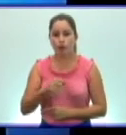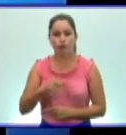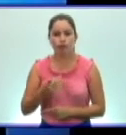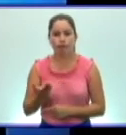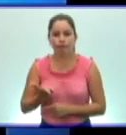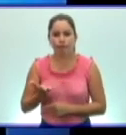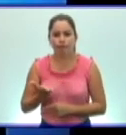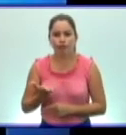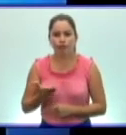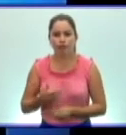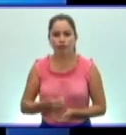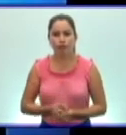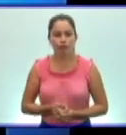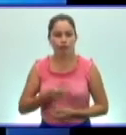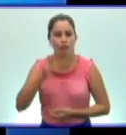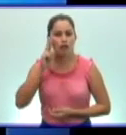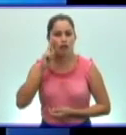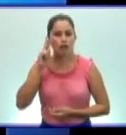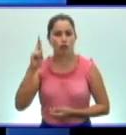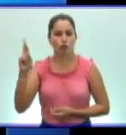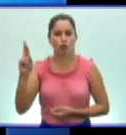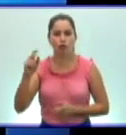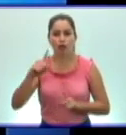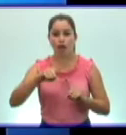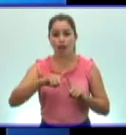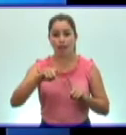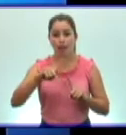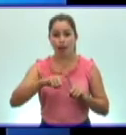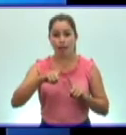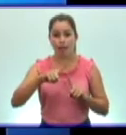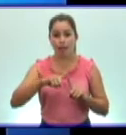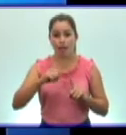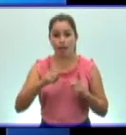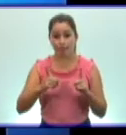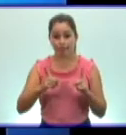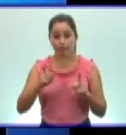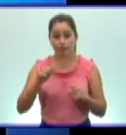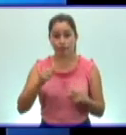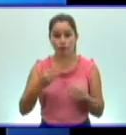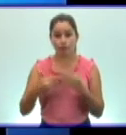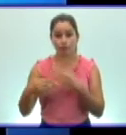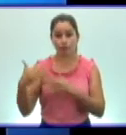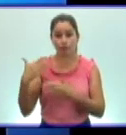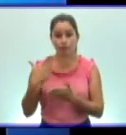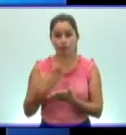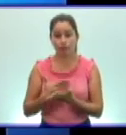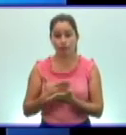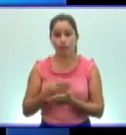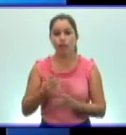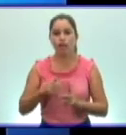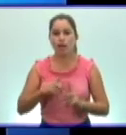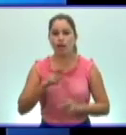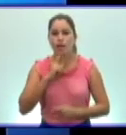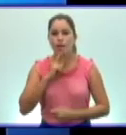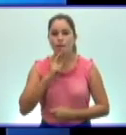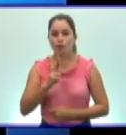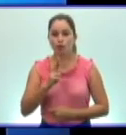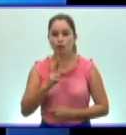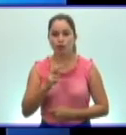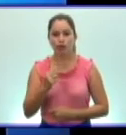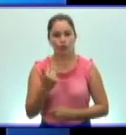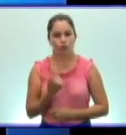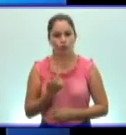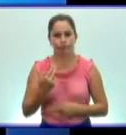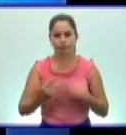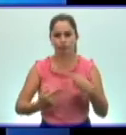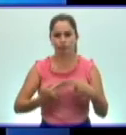rápida recordar la tarea que habíamos dejado y las respuestas que nosotros pretendemos que